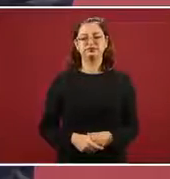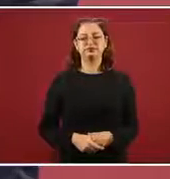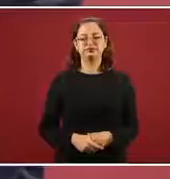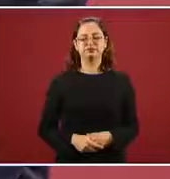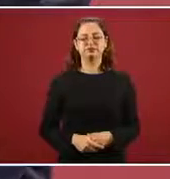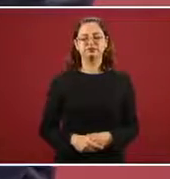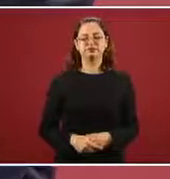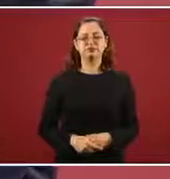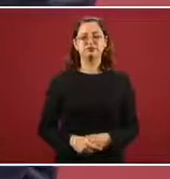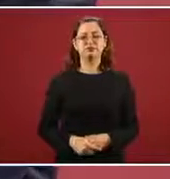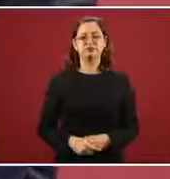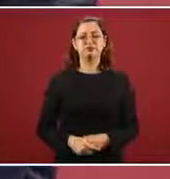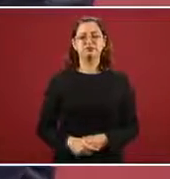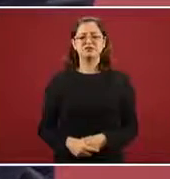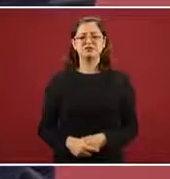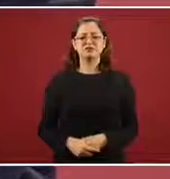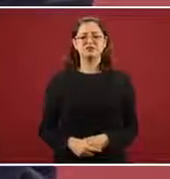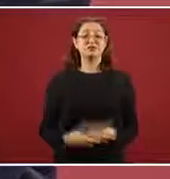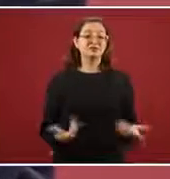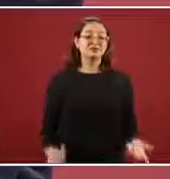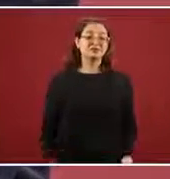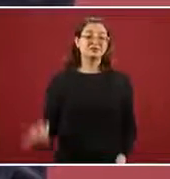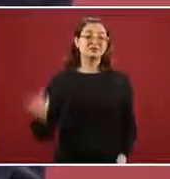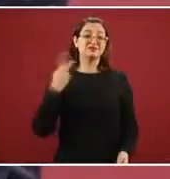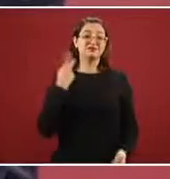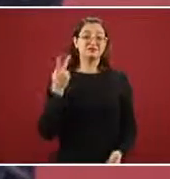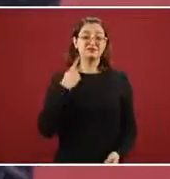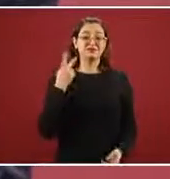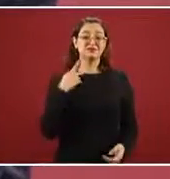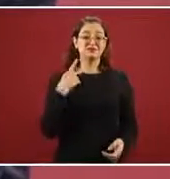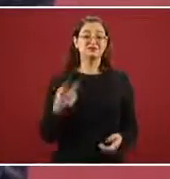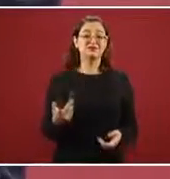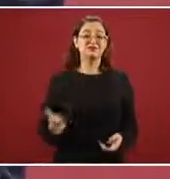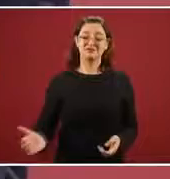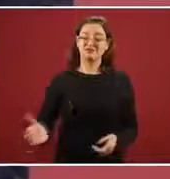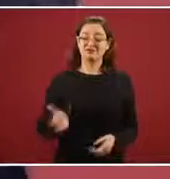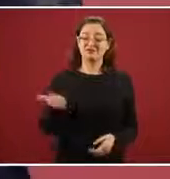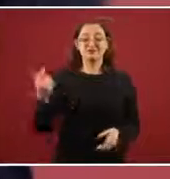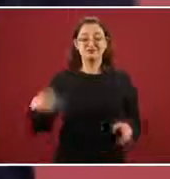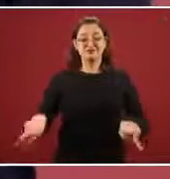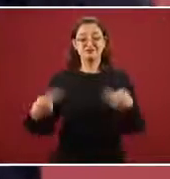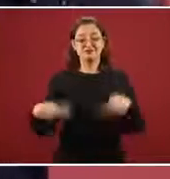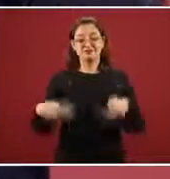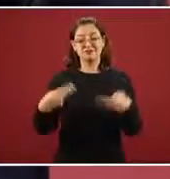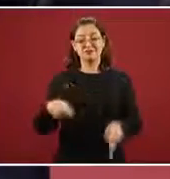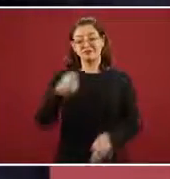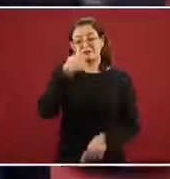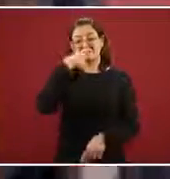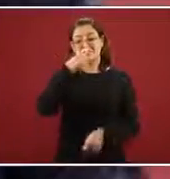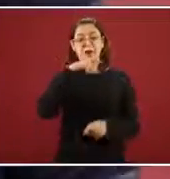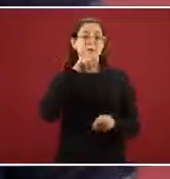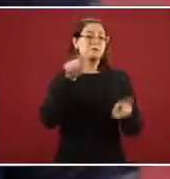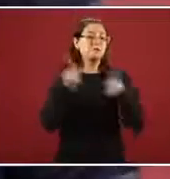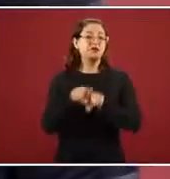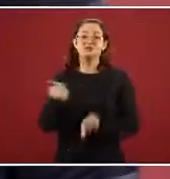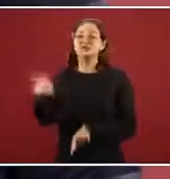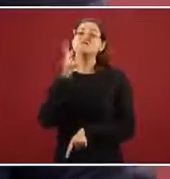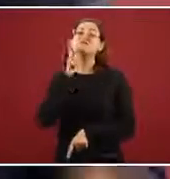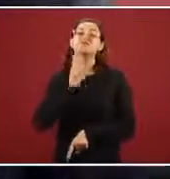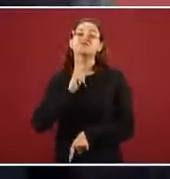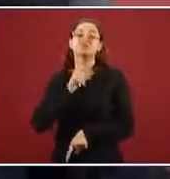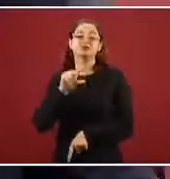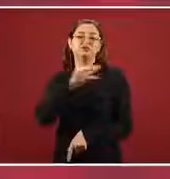y políticos vendiendo medicina. Está como con lo de la privatización del petróleo.